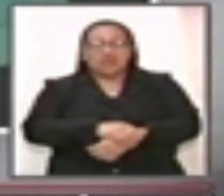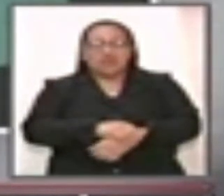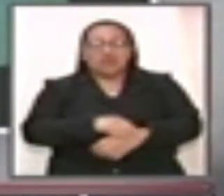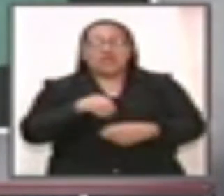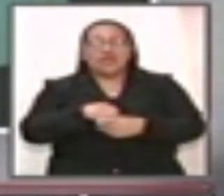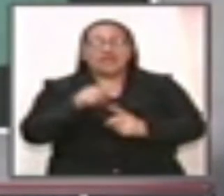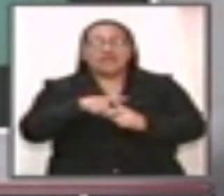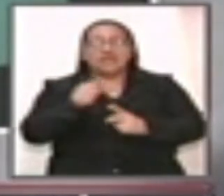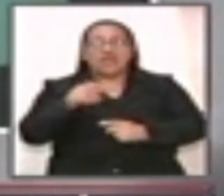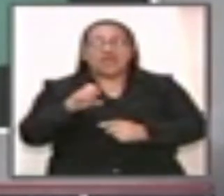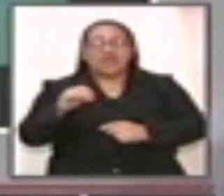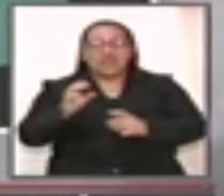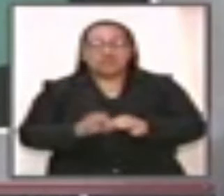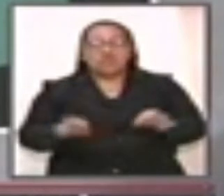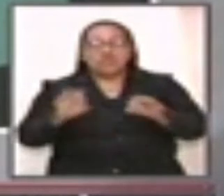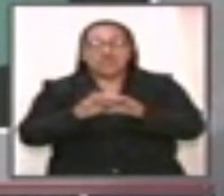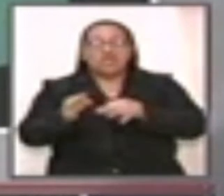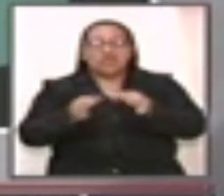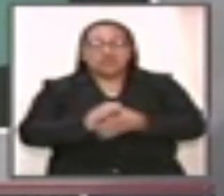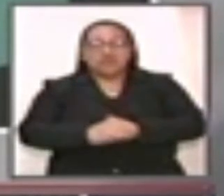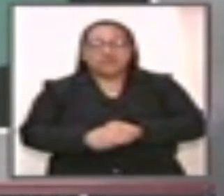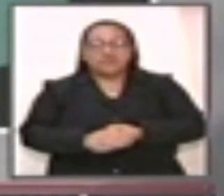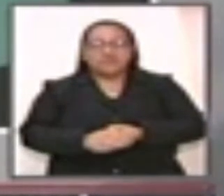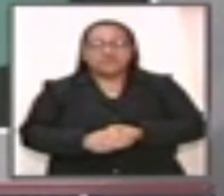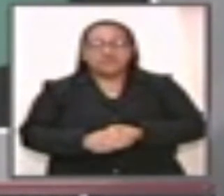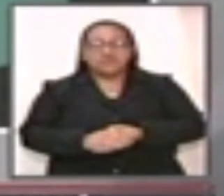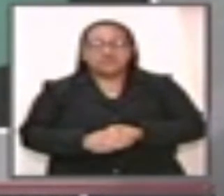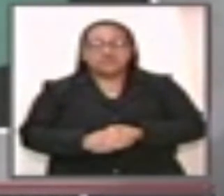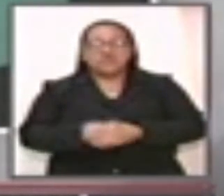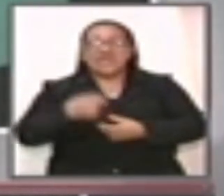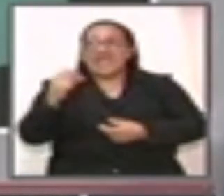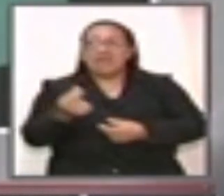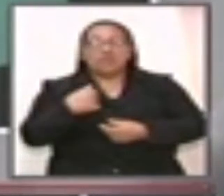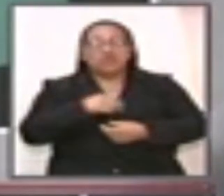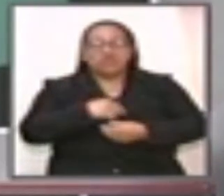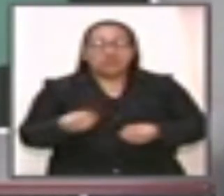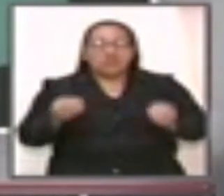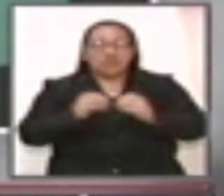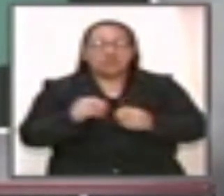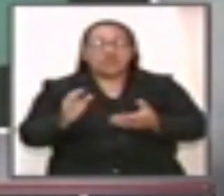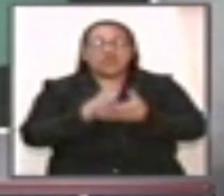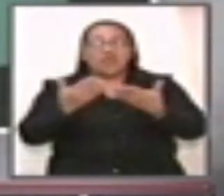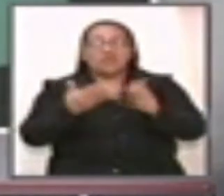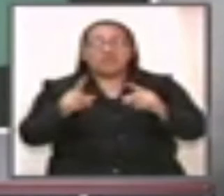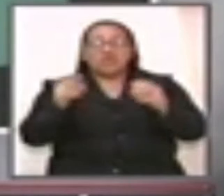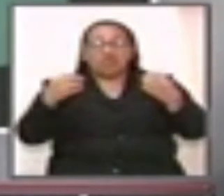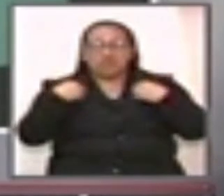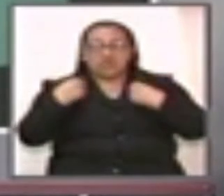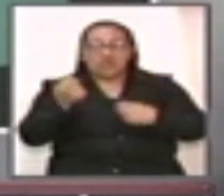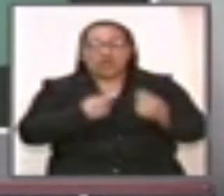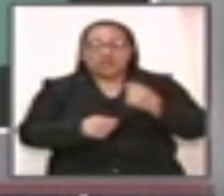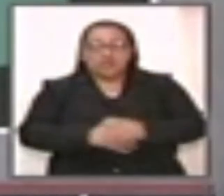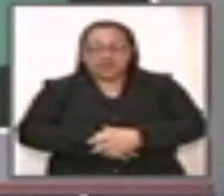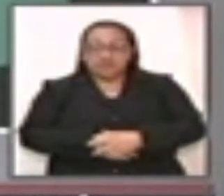Tacna. Acá es importante señalar que la velocidad a la cual nosotros imprimimos la apertura de estas oficinas